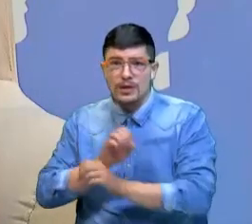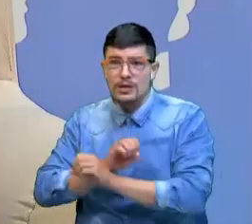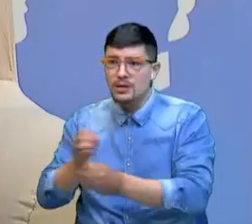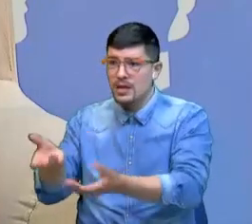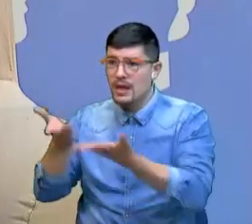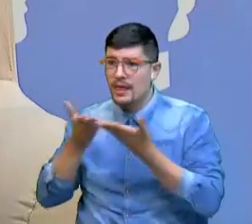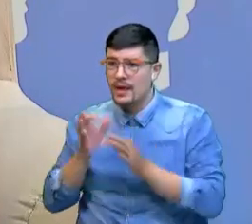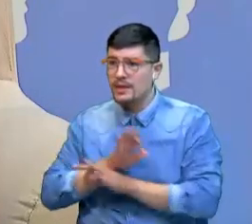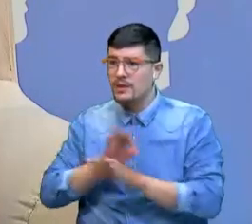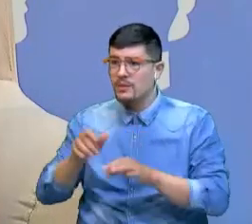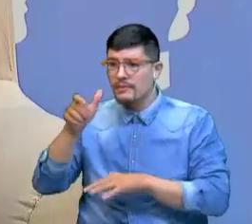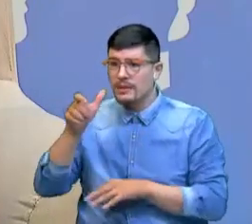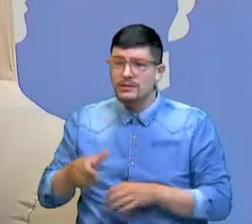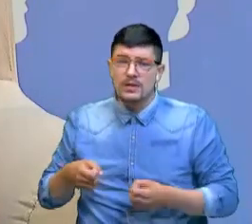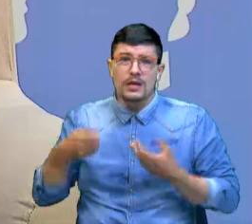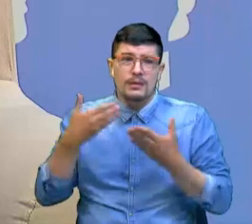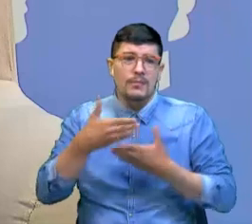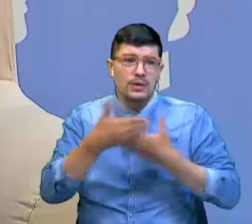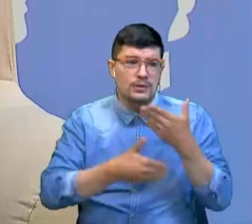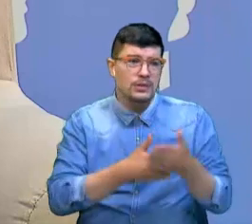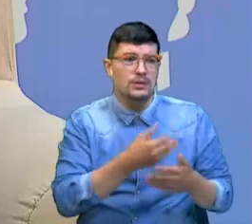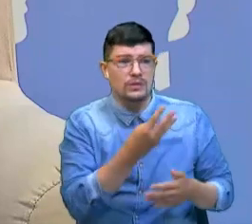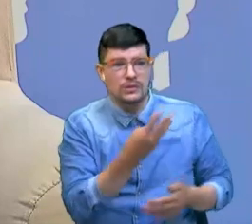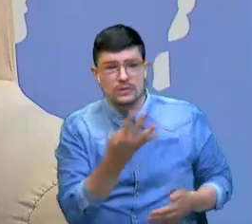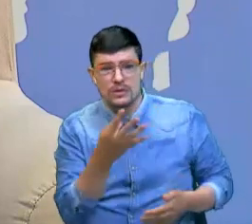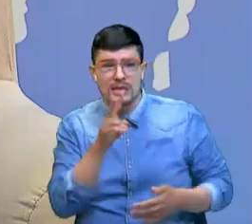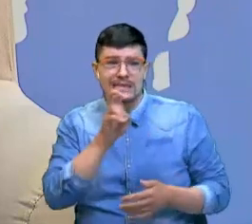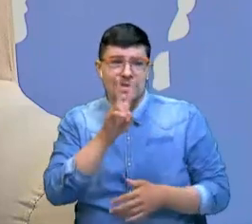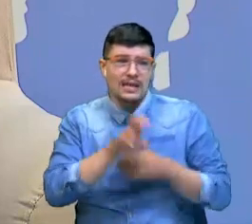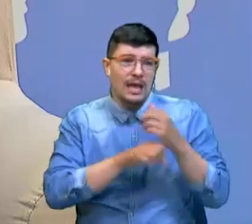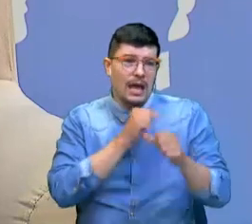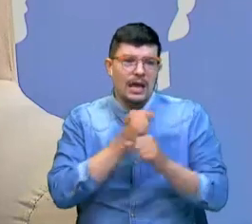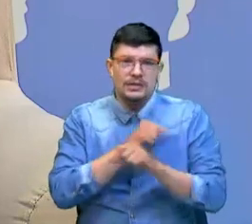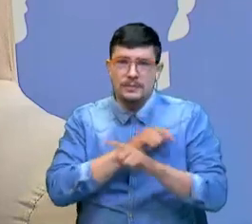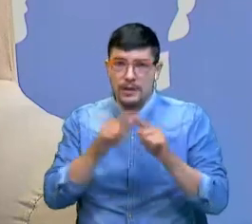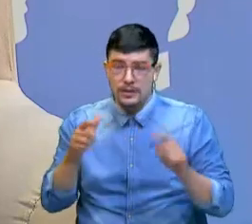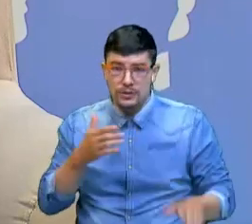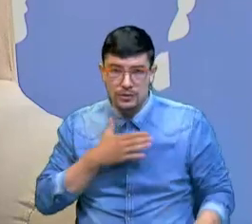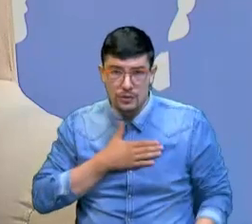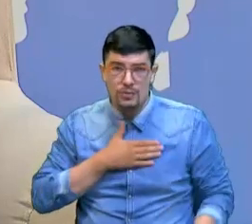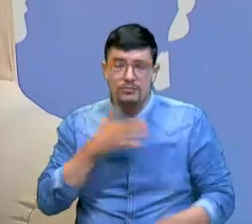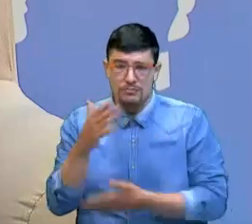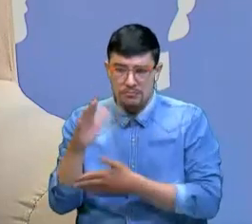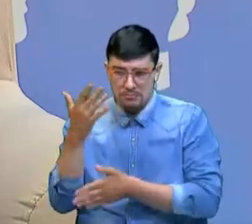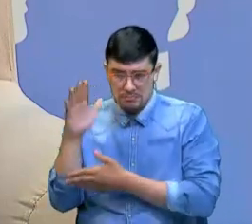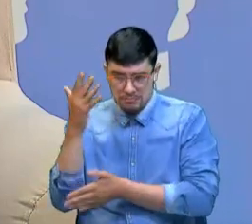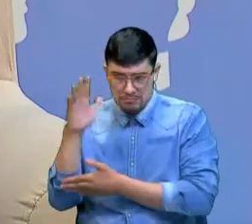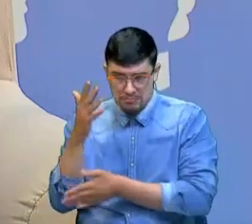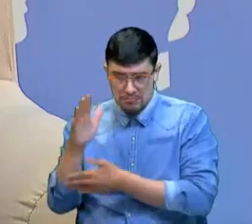ninguna persona, se iban a un proceso de 2, 3, 4, 5, 6, 7 años. Entonces yo aplaudo